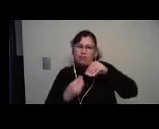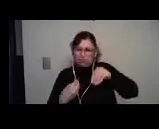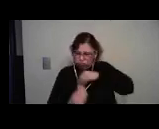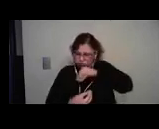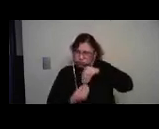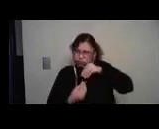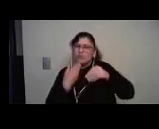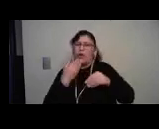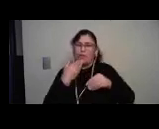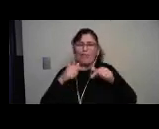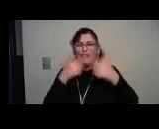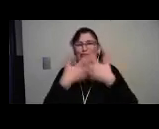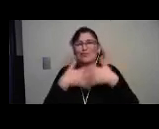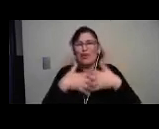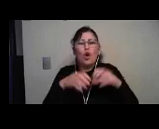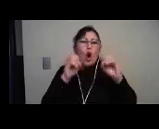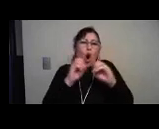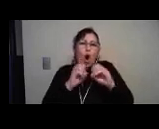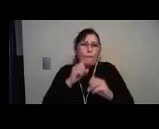de la función del vesical.